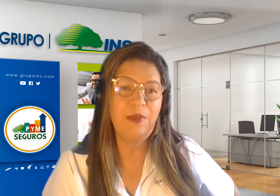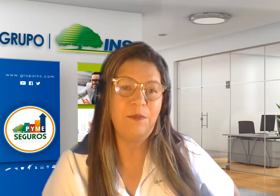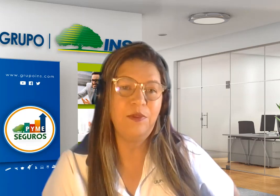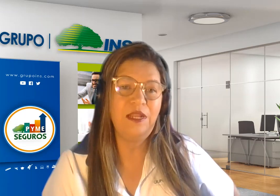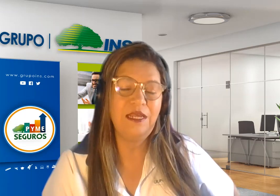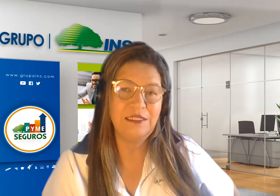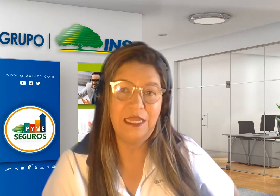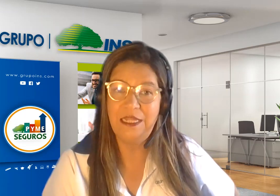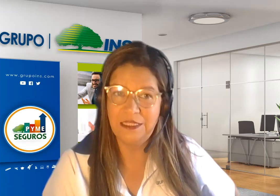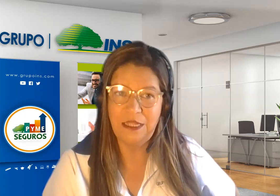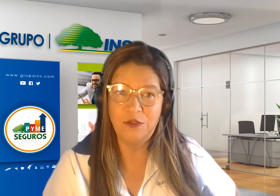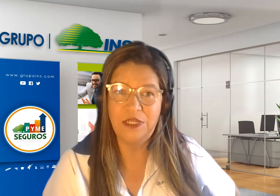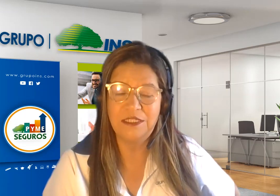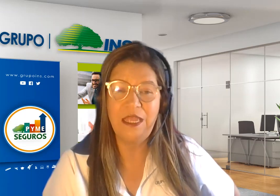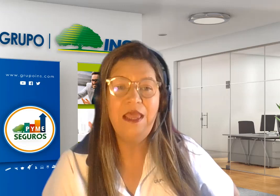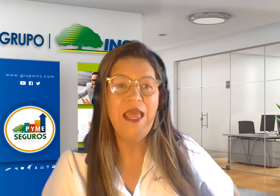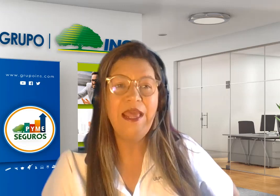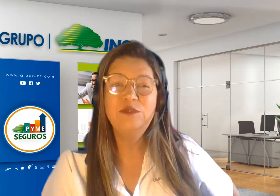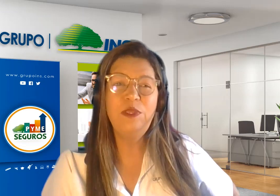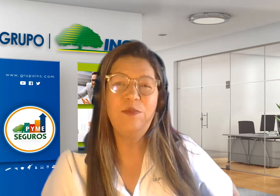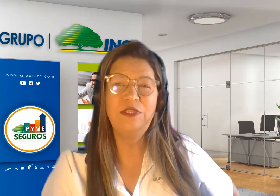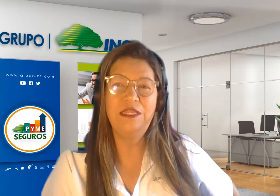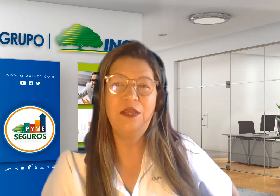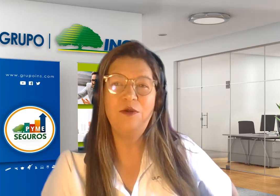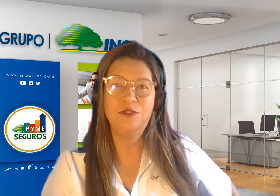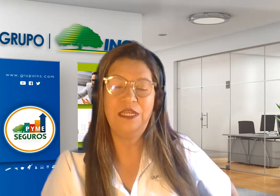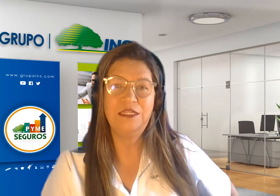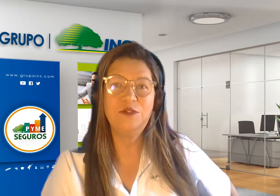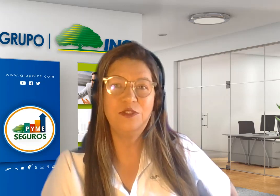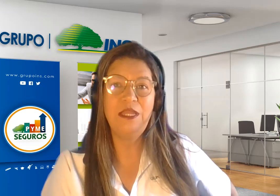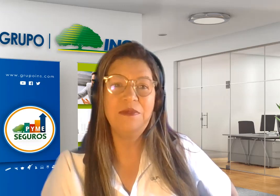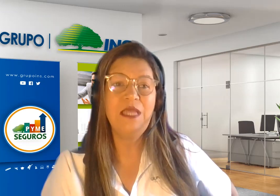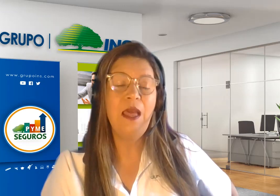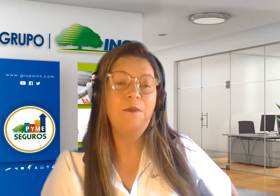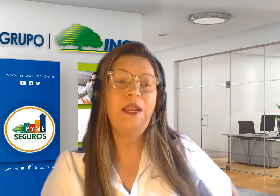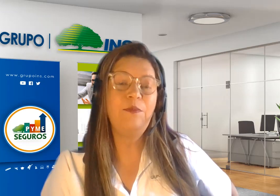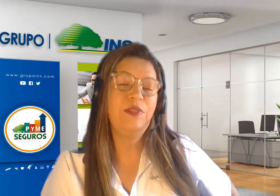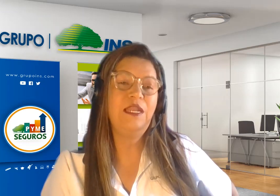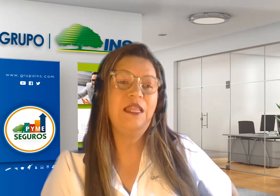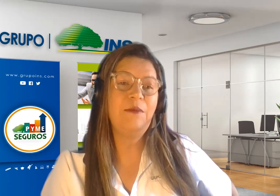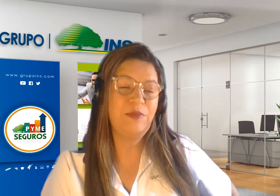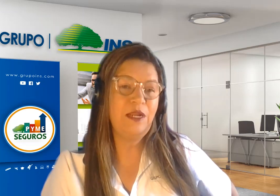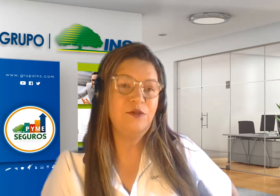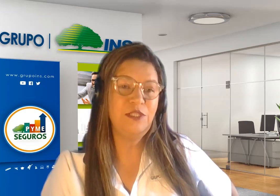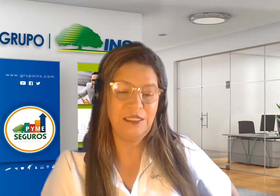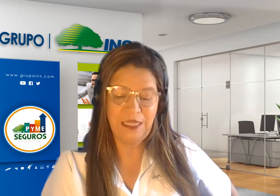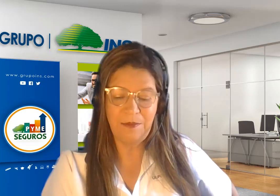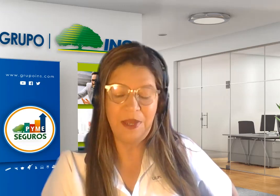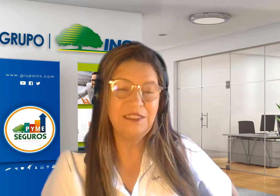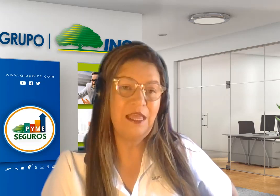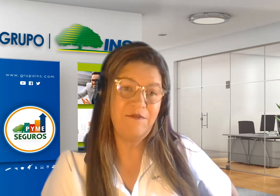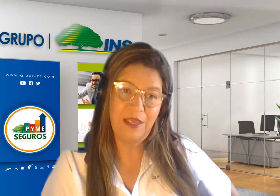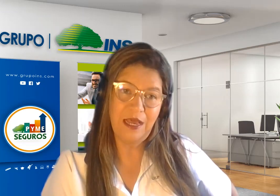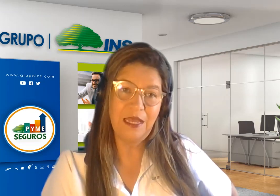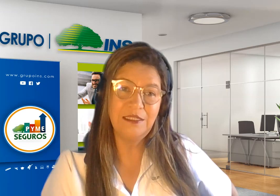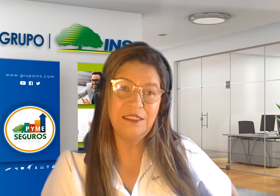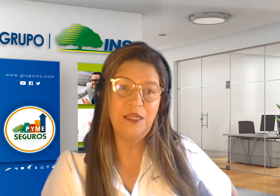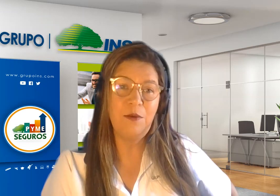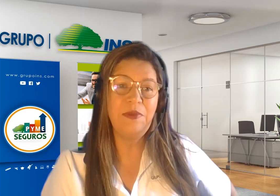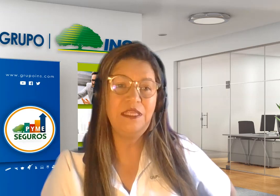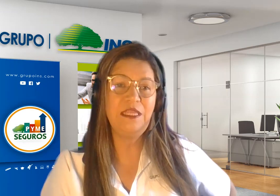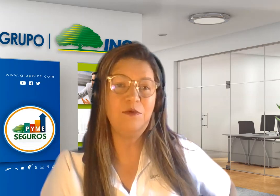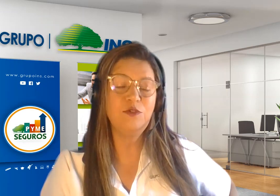una comunidad para poder crecer y desarrollarse es muy importante conocer estos temas para poder adaptarnos y ser más